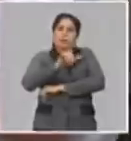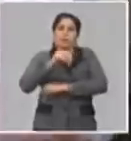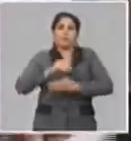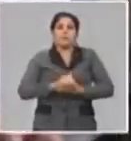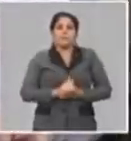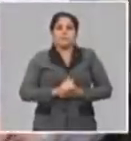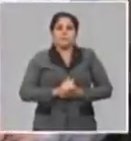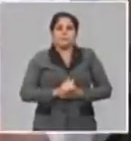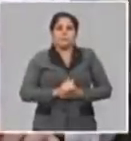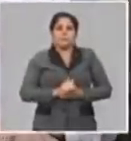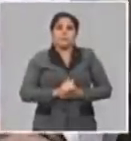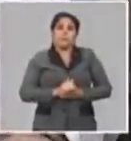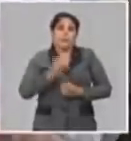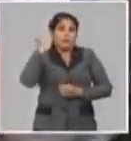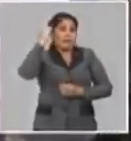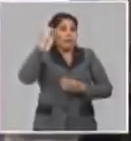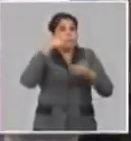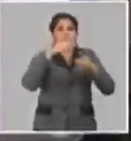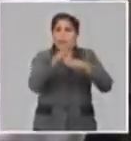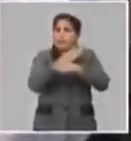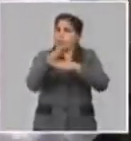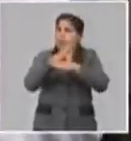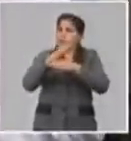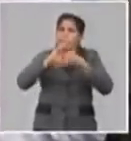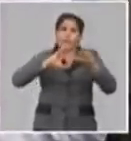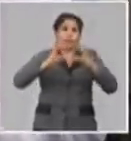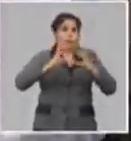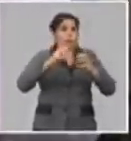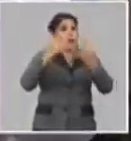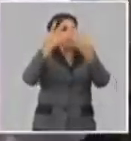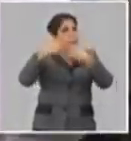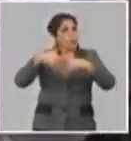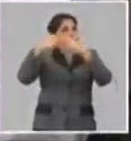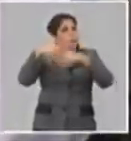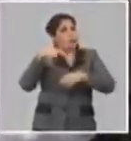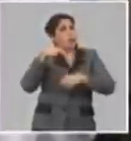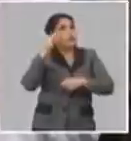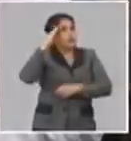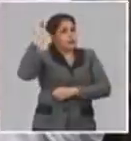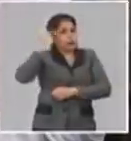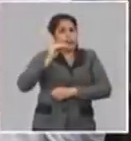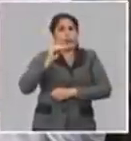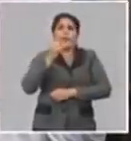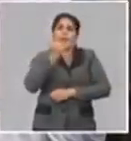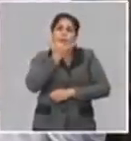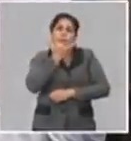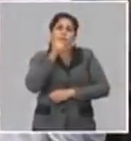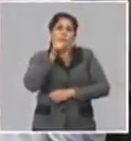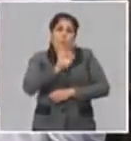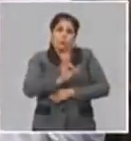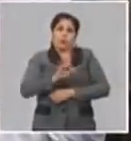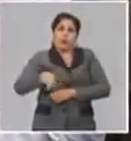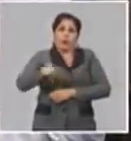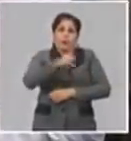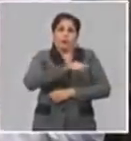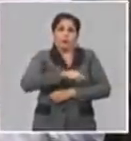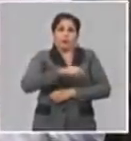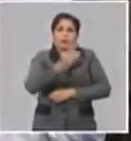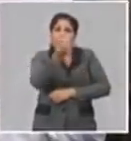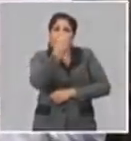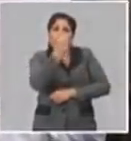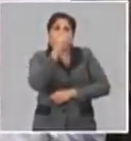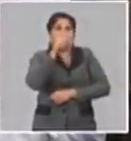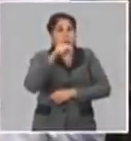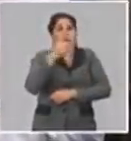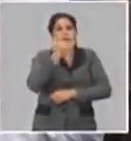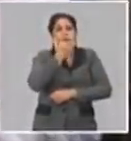sea que la gama de la actividad de la producción nacional de alimentos